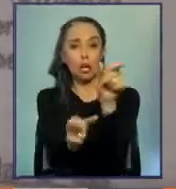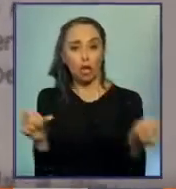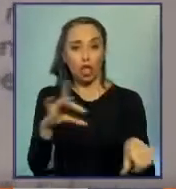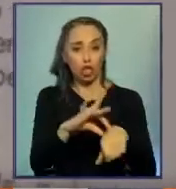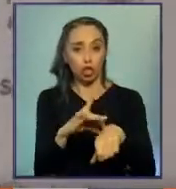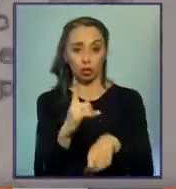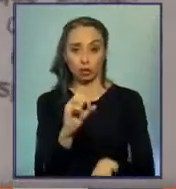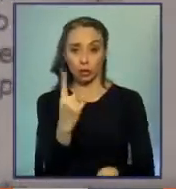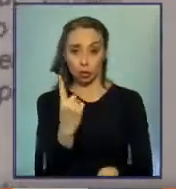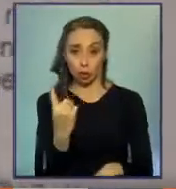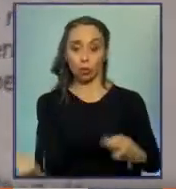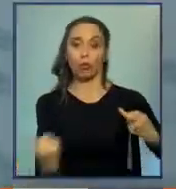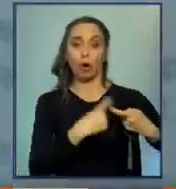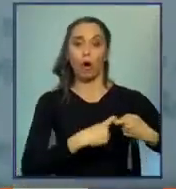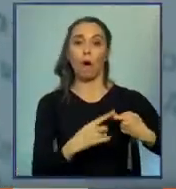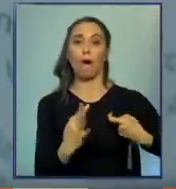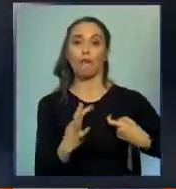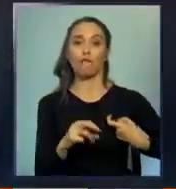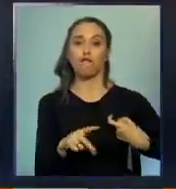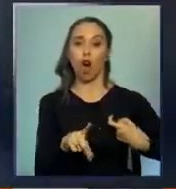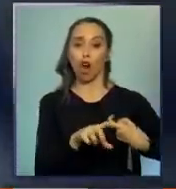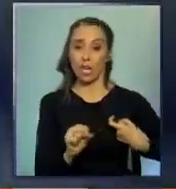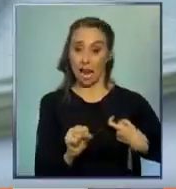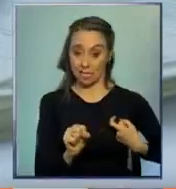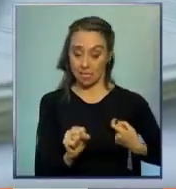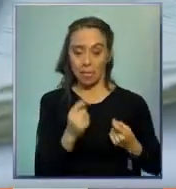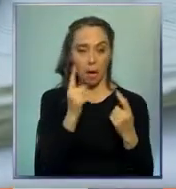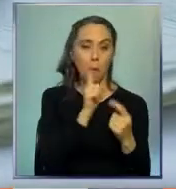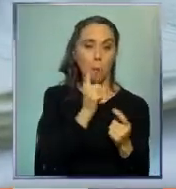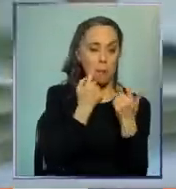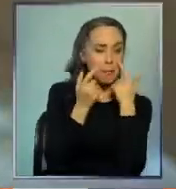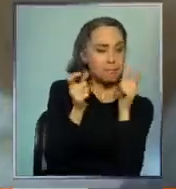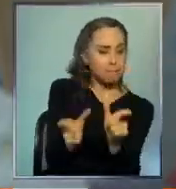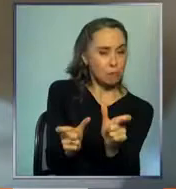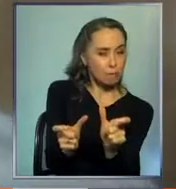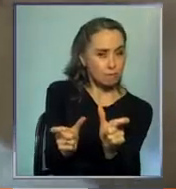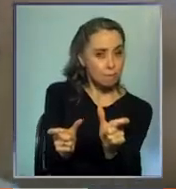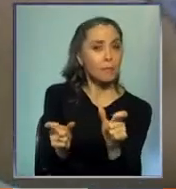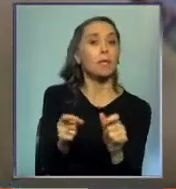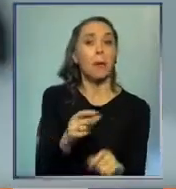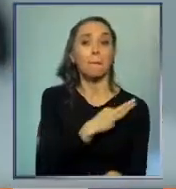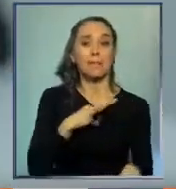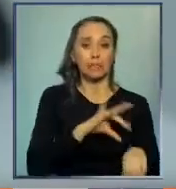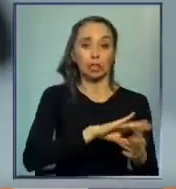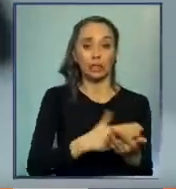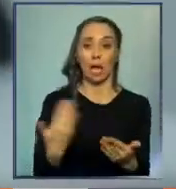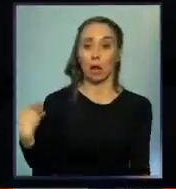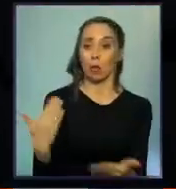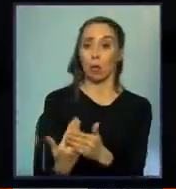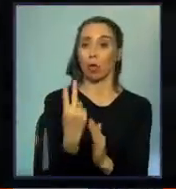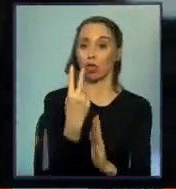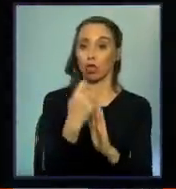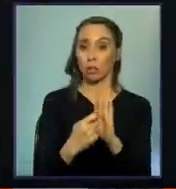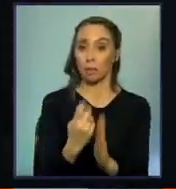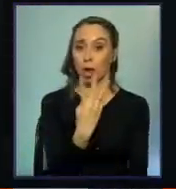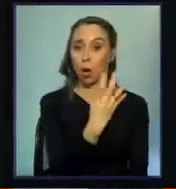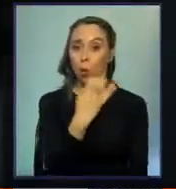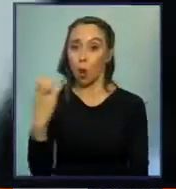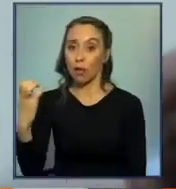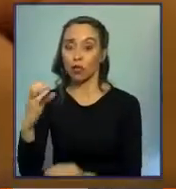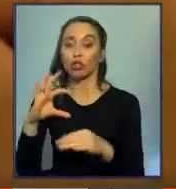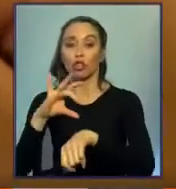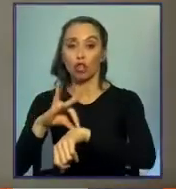relacionados con el Fondo Nacional de Salud, con FONASA. Según la última fiscalización del Ministerio, en los últimos 12 meses, 400 médicos equivalentes